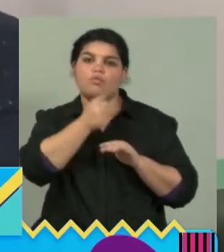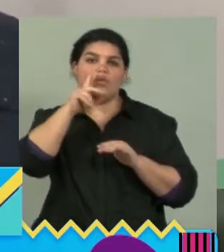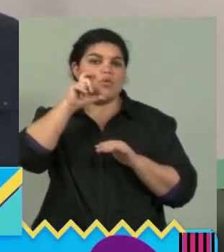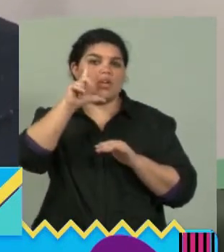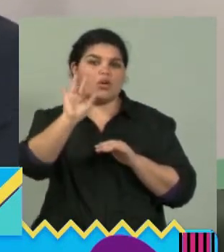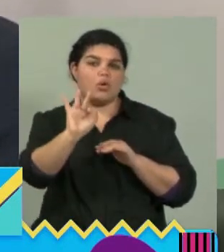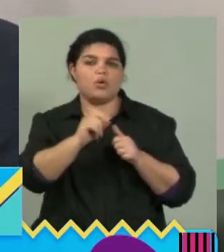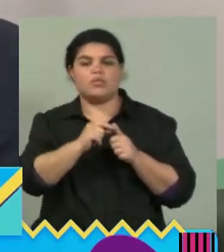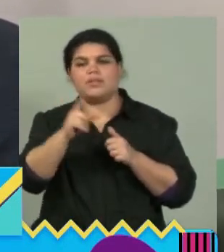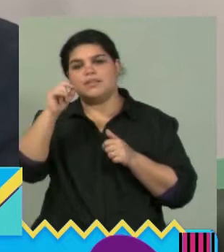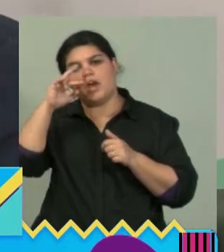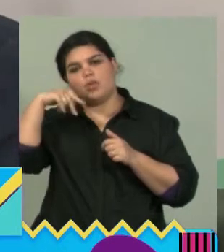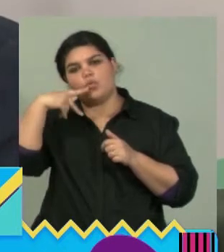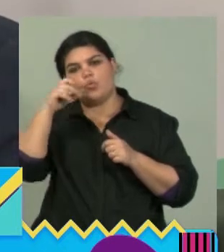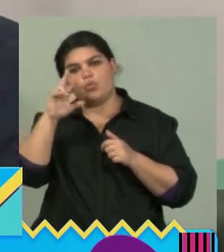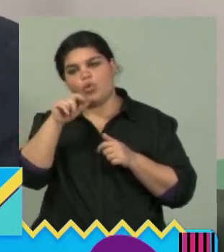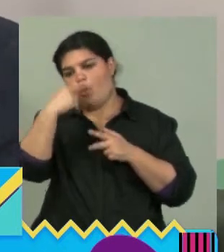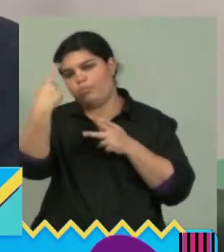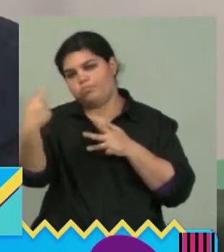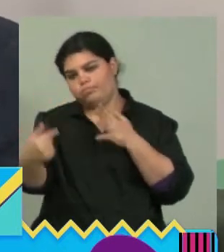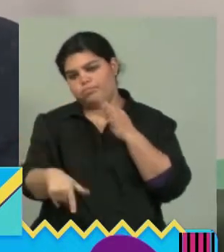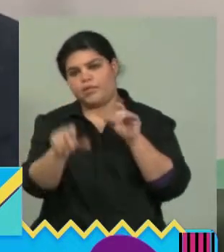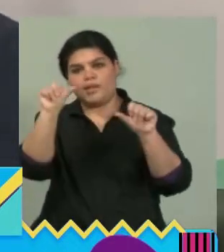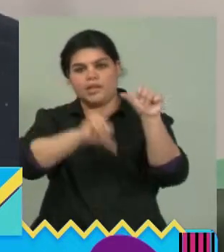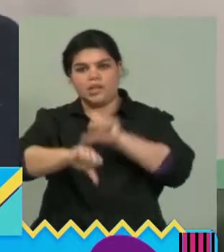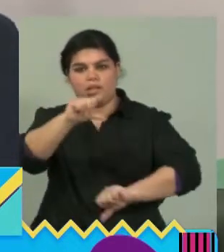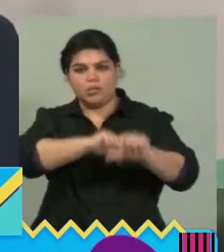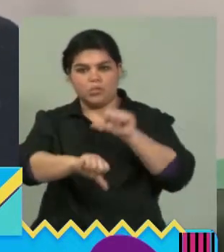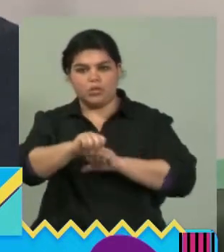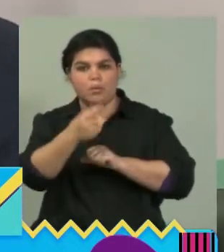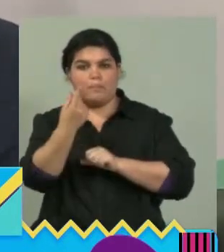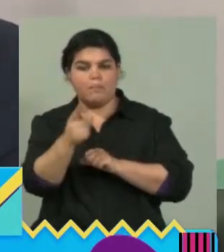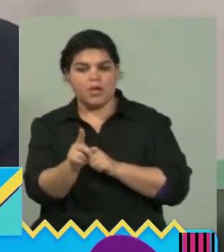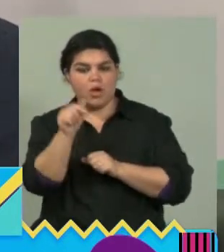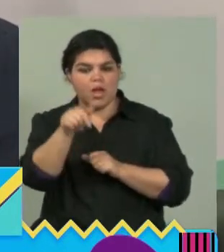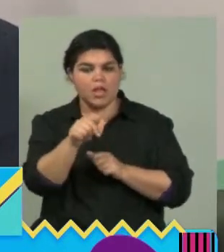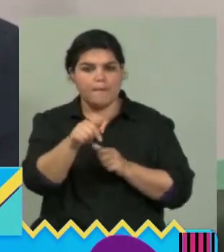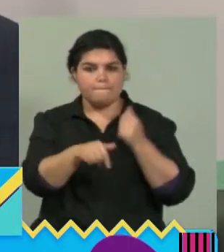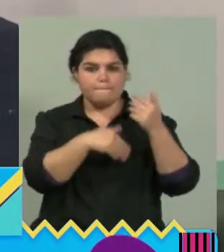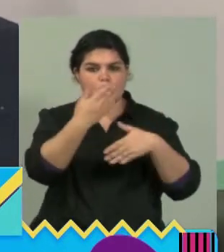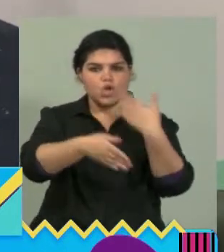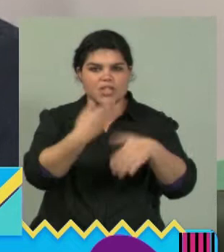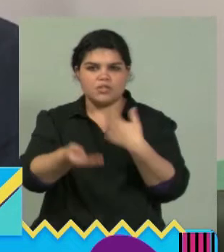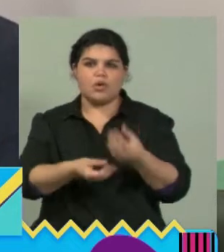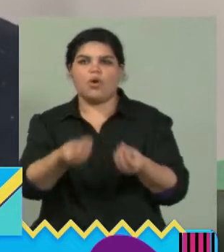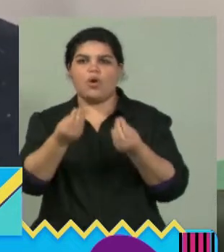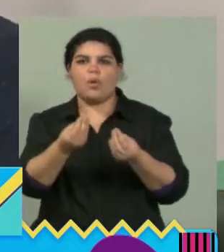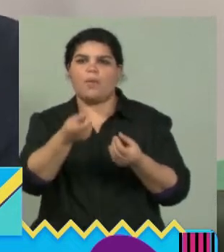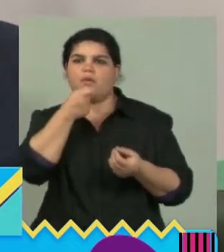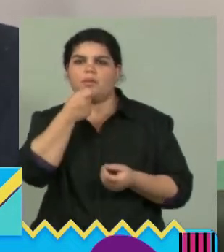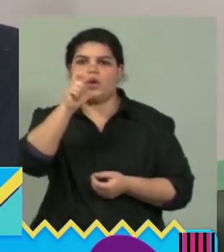y algunas otras sustancias químicas, pero existen otros procesos por los cuales se puede separar, en este caso, el